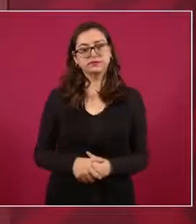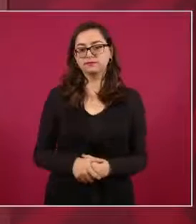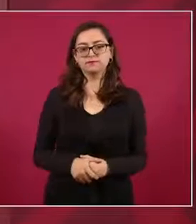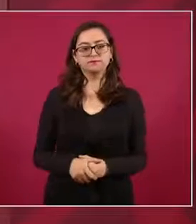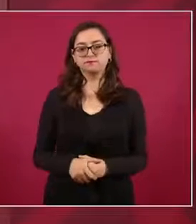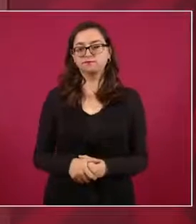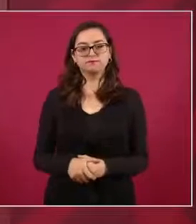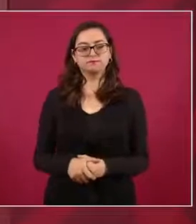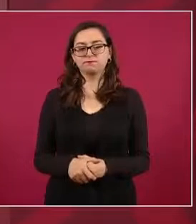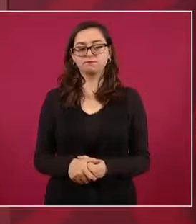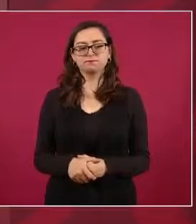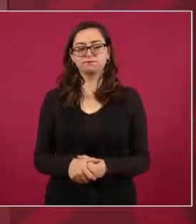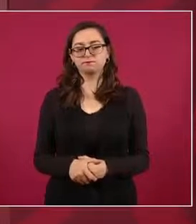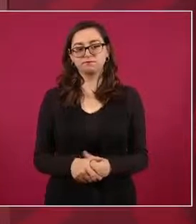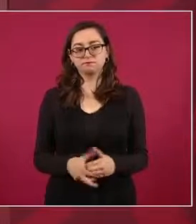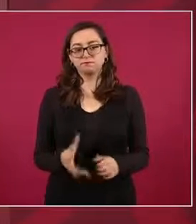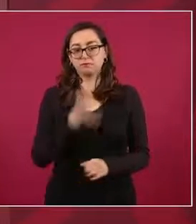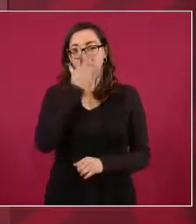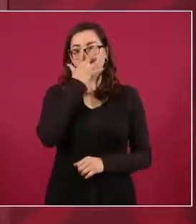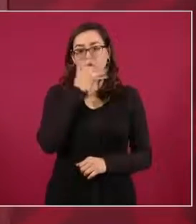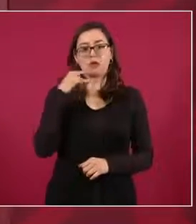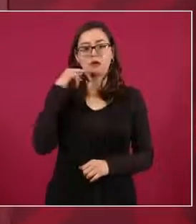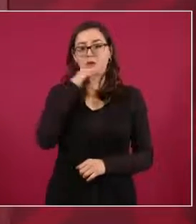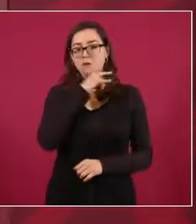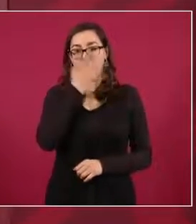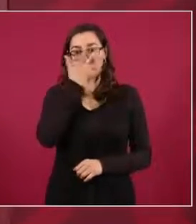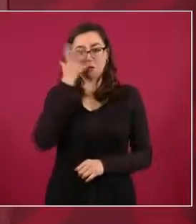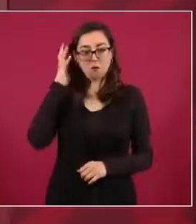Y no a la hipocresía, pues.